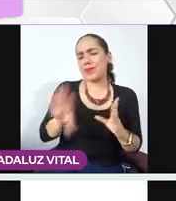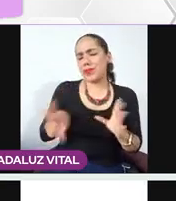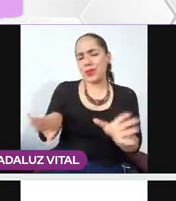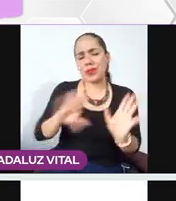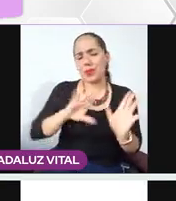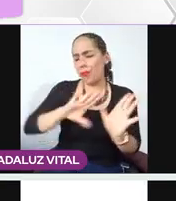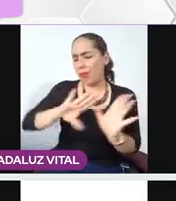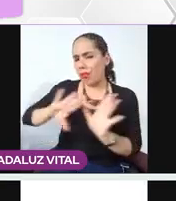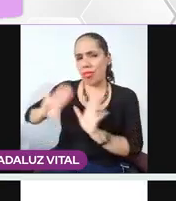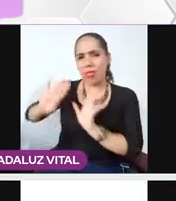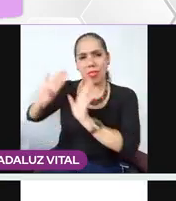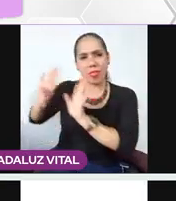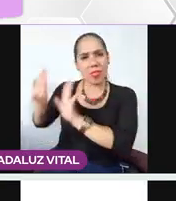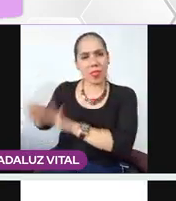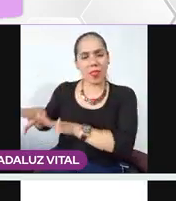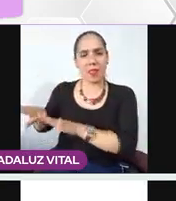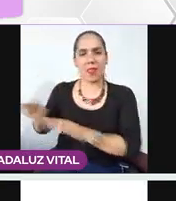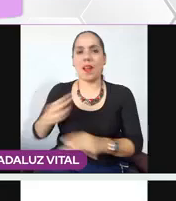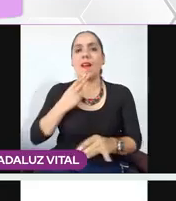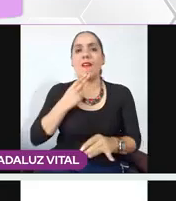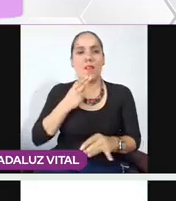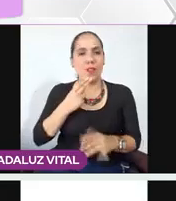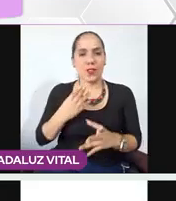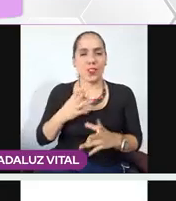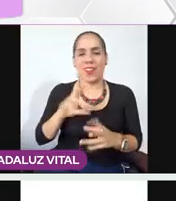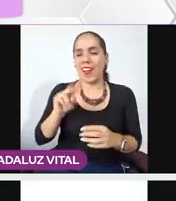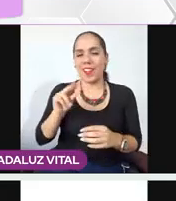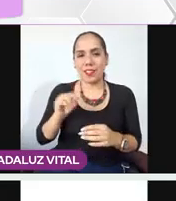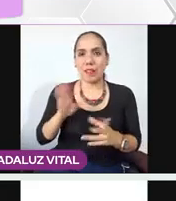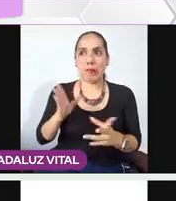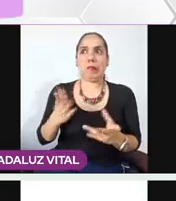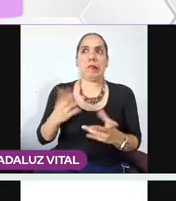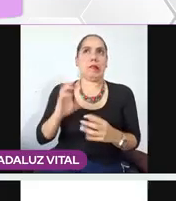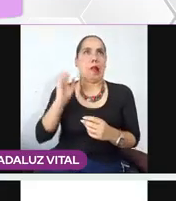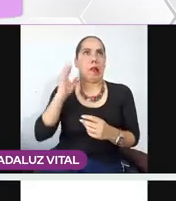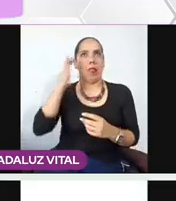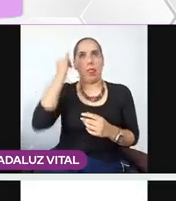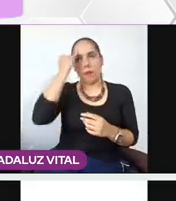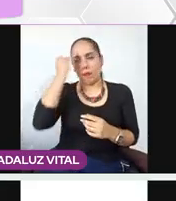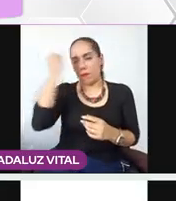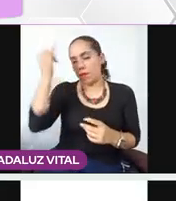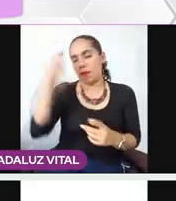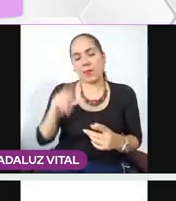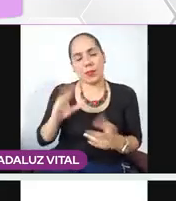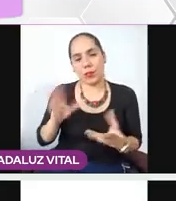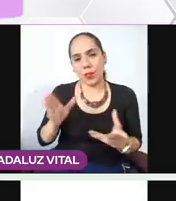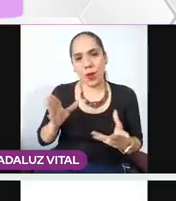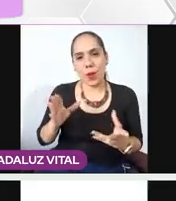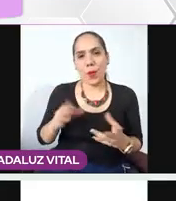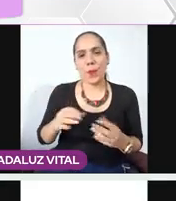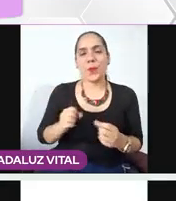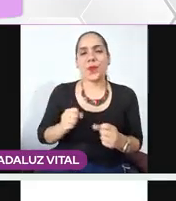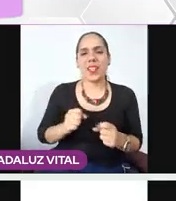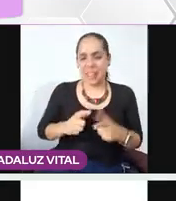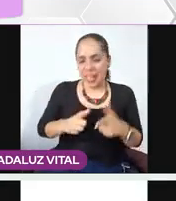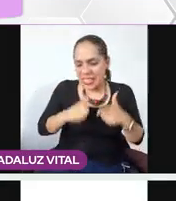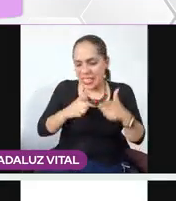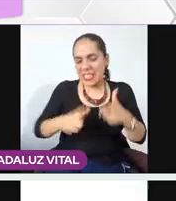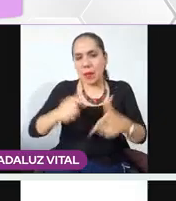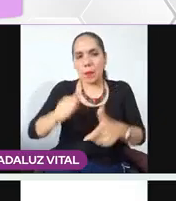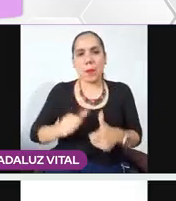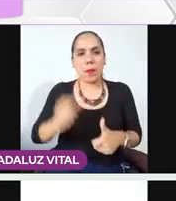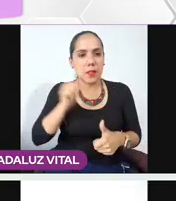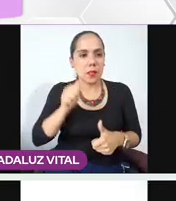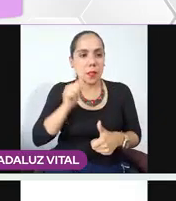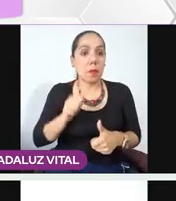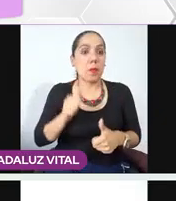dijéramos eso, diría por ahí una amiga, le daríamos en la torre a la resiliencia. No, por supuesto es que no. La resiliencia es muy, muy importante en